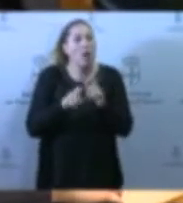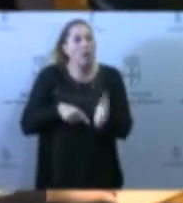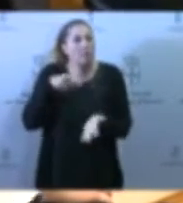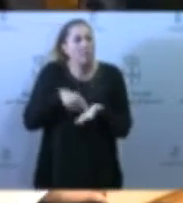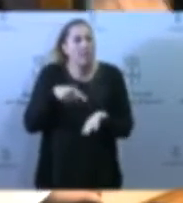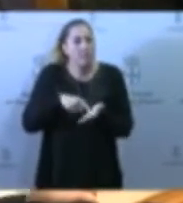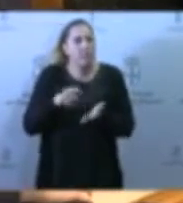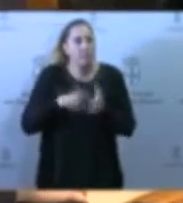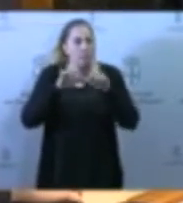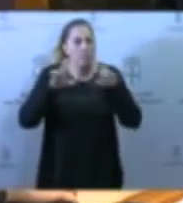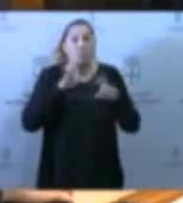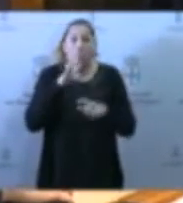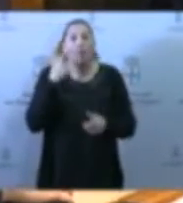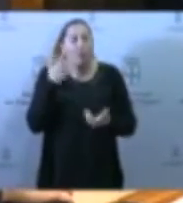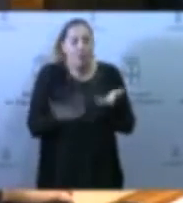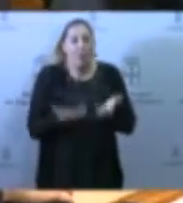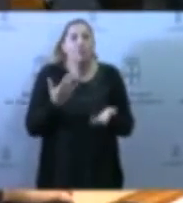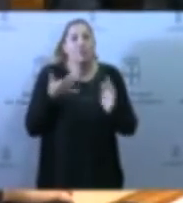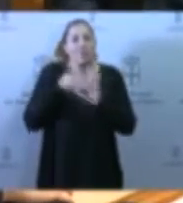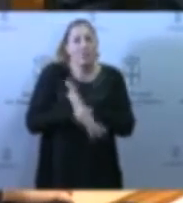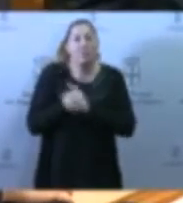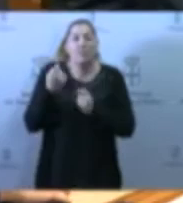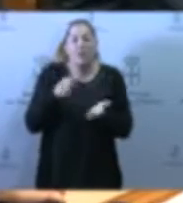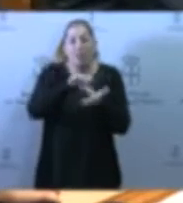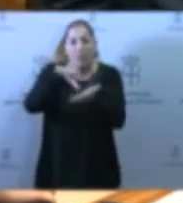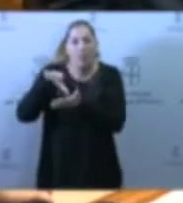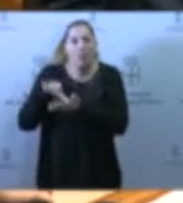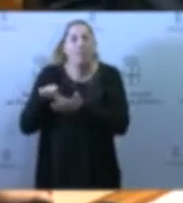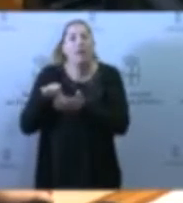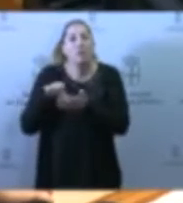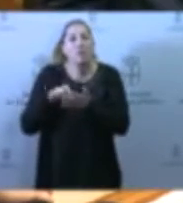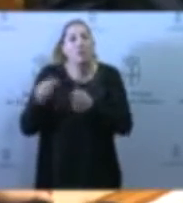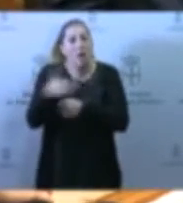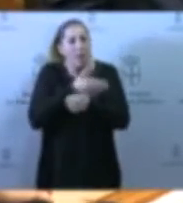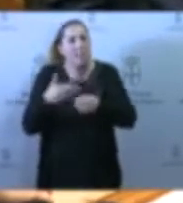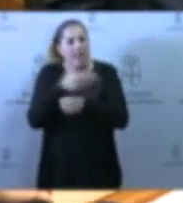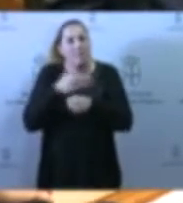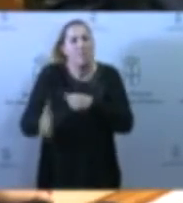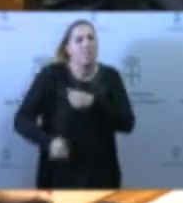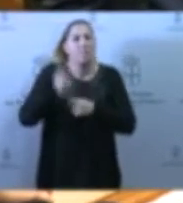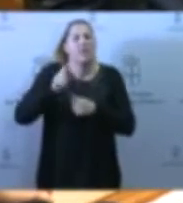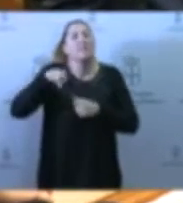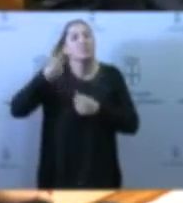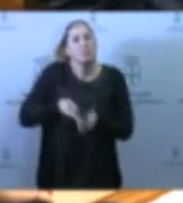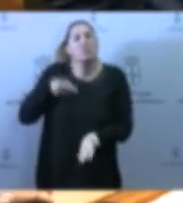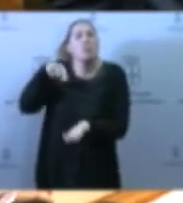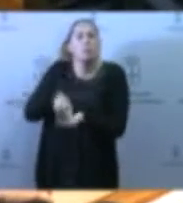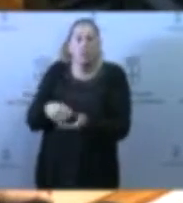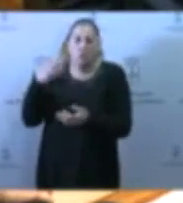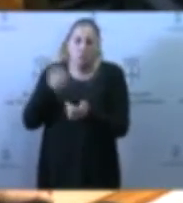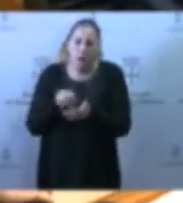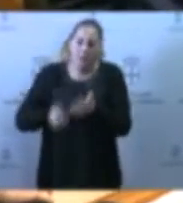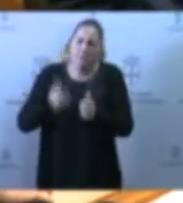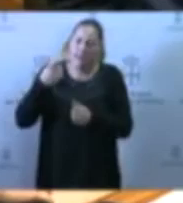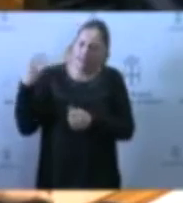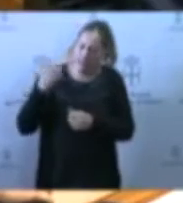eléctricas, porque parece justo que quien más gana a costa de la ciudadanía contribuya en mayor medida. Y en el caso concreto de Asturias, dado el riesgo que comporta